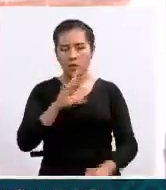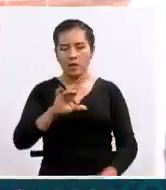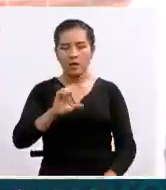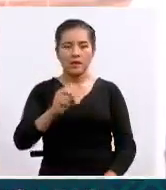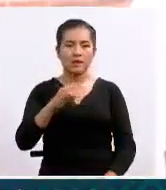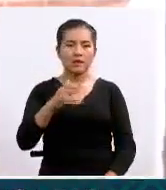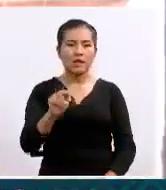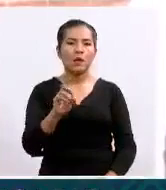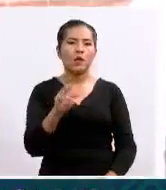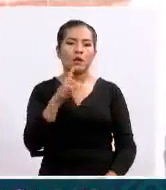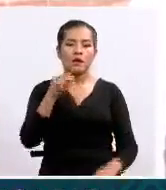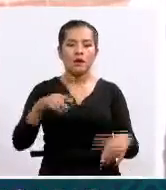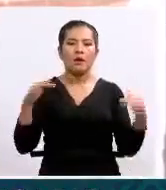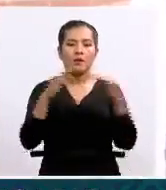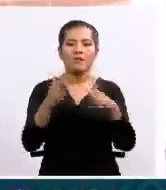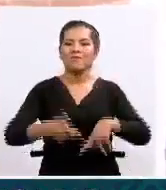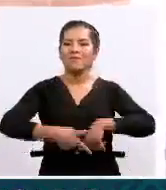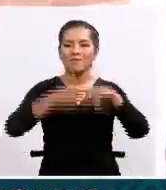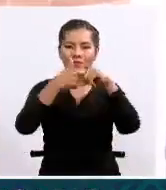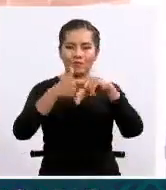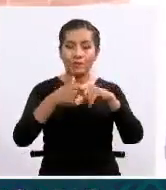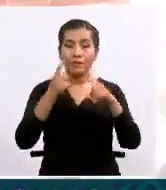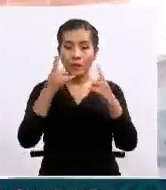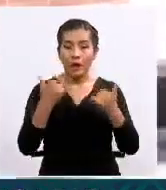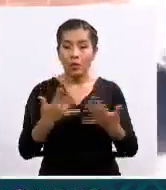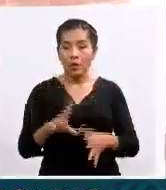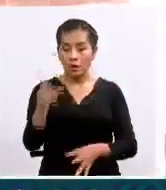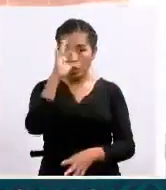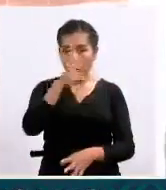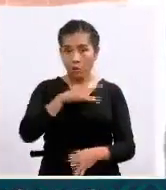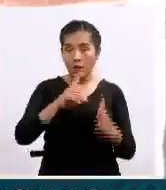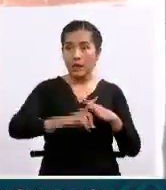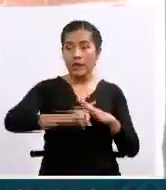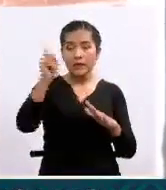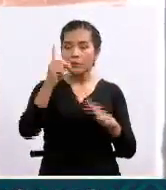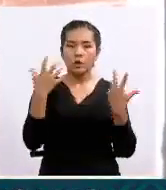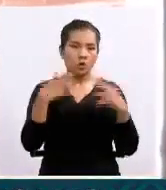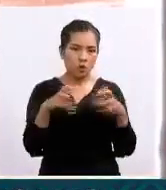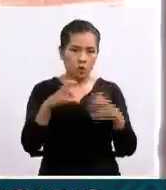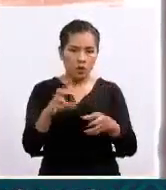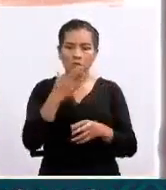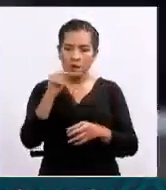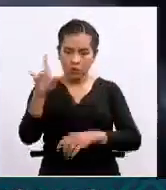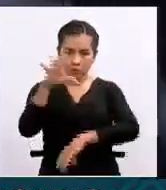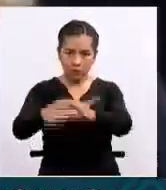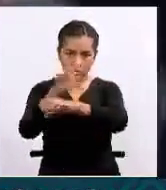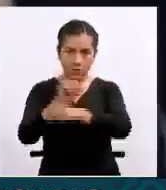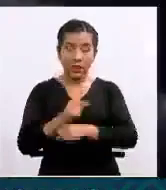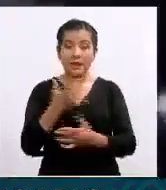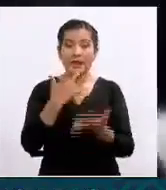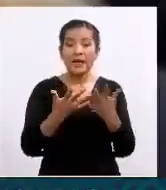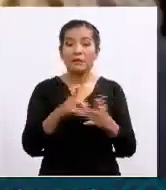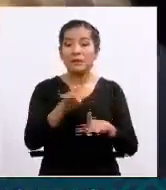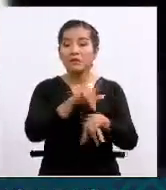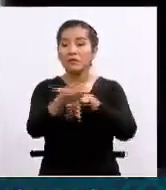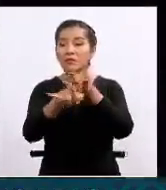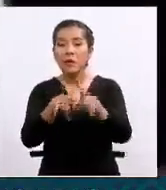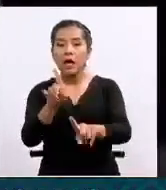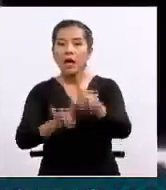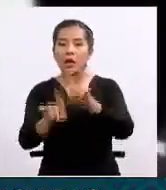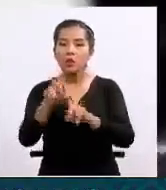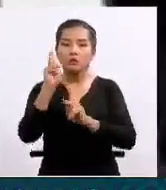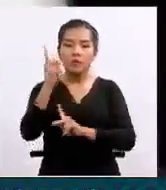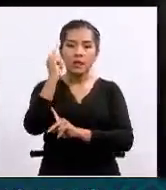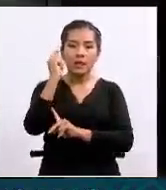Así es, escasamente se ha determinado un riesgo procesal en realidad, cual es influir sobre otros testigos o partícipes. ¿No?